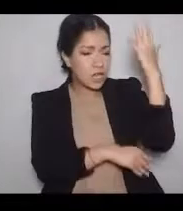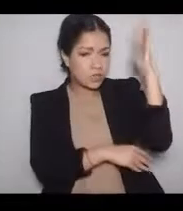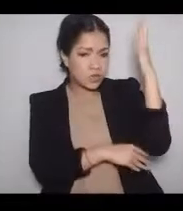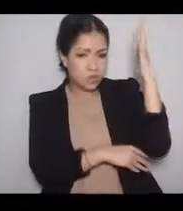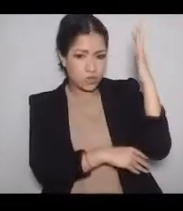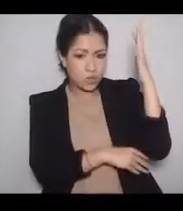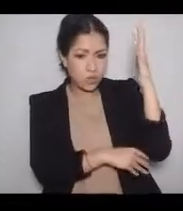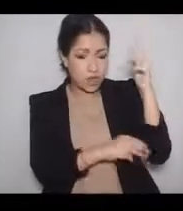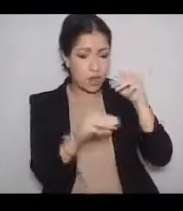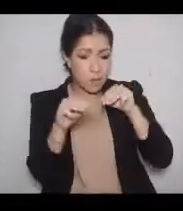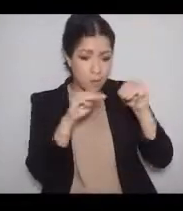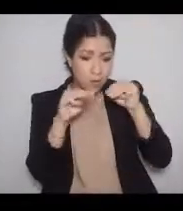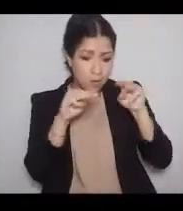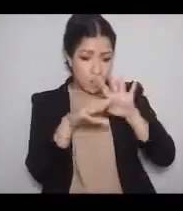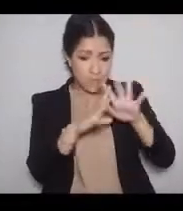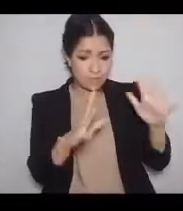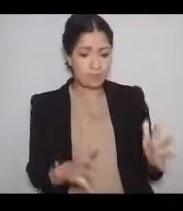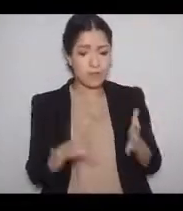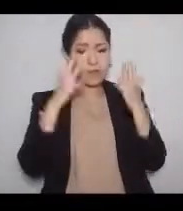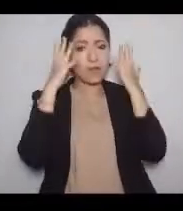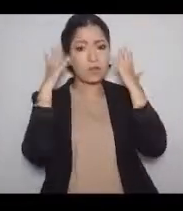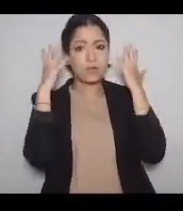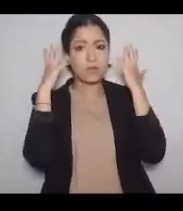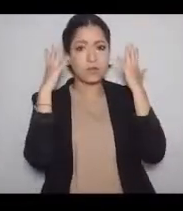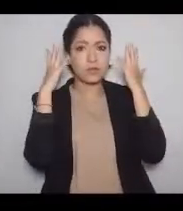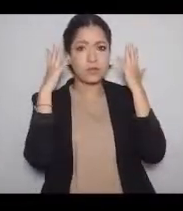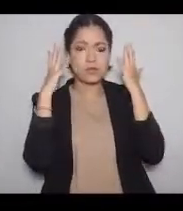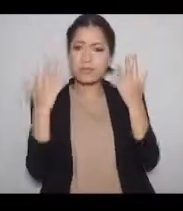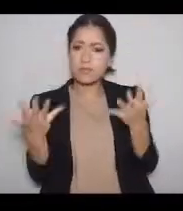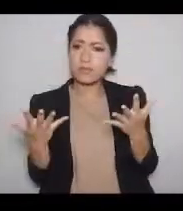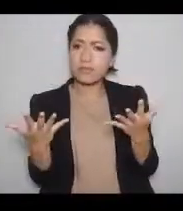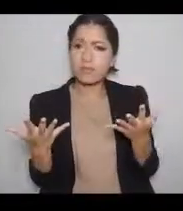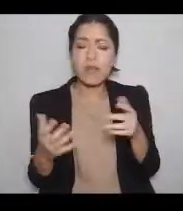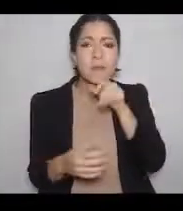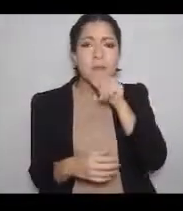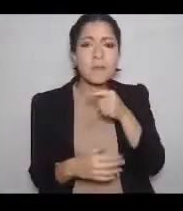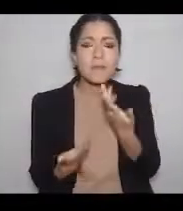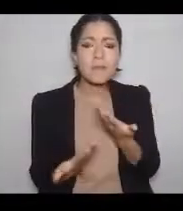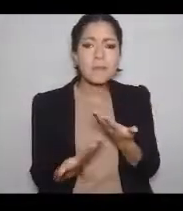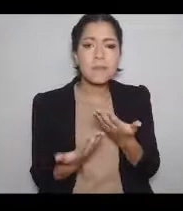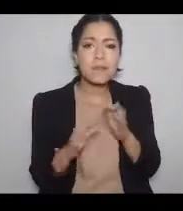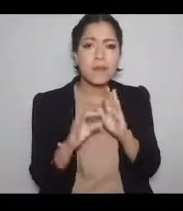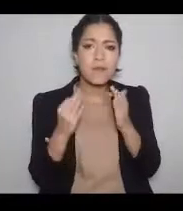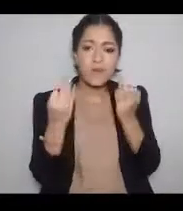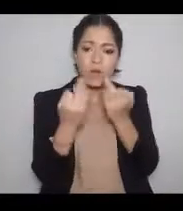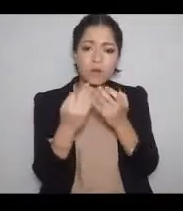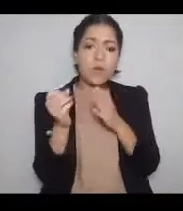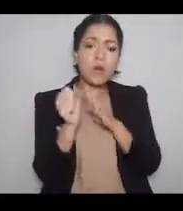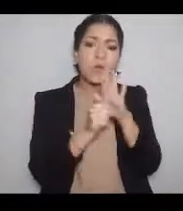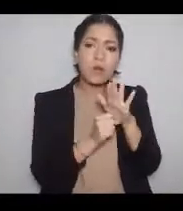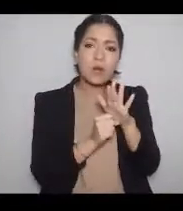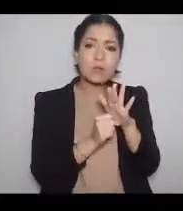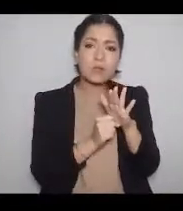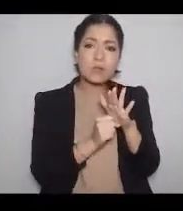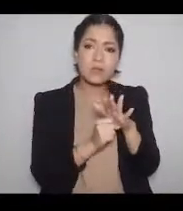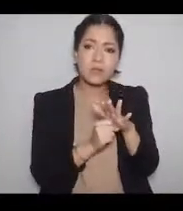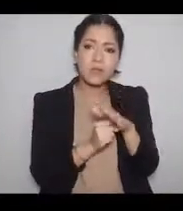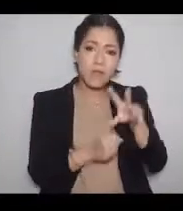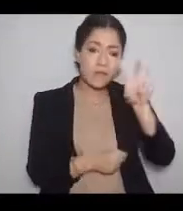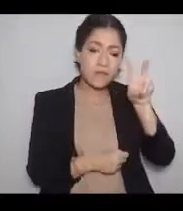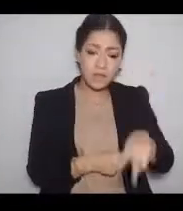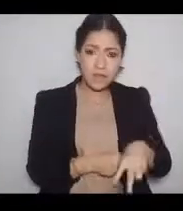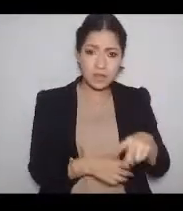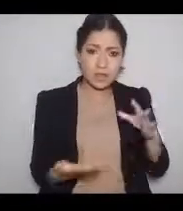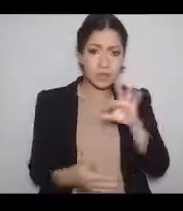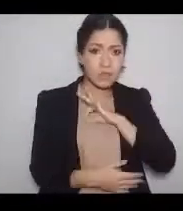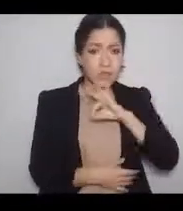horrible. La verdad puede ser asquerosa. ¿Qué vas a decirme? Dime lo que vas a descubrir,